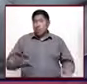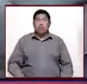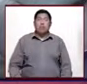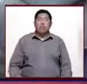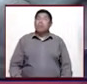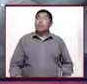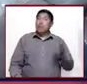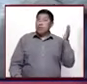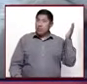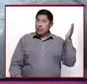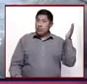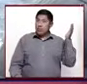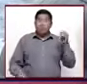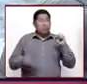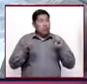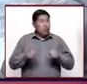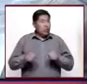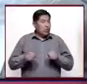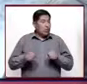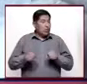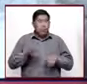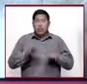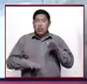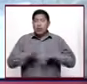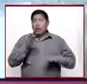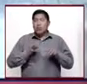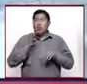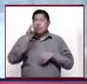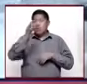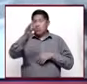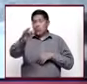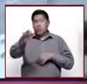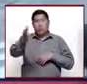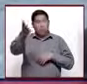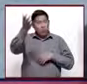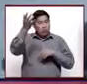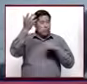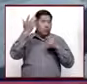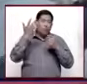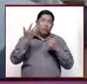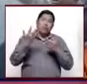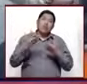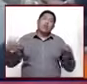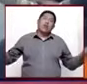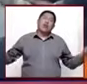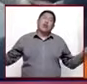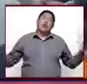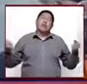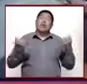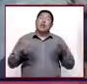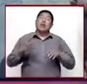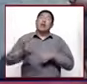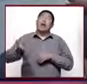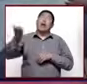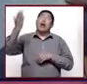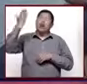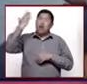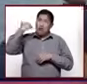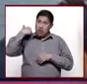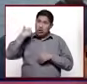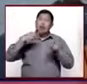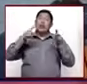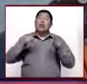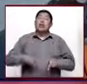Esta imagen puede quedar tal vez para la anécdota. La gente hoy en día ya no está